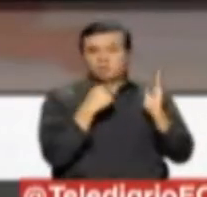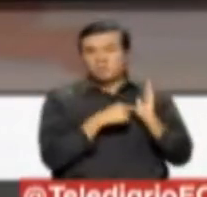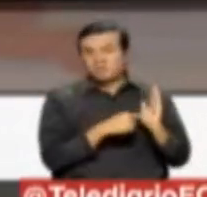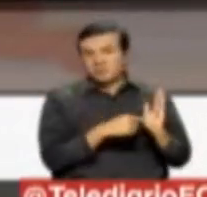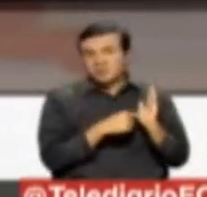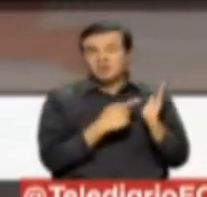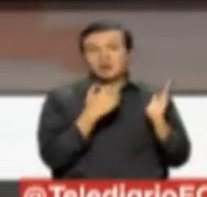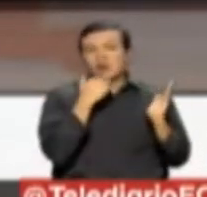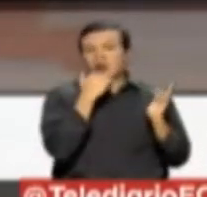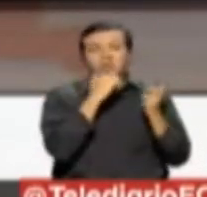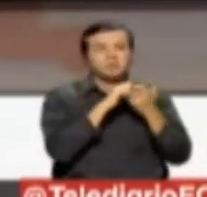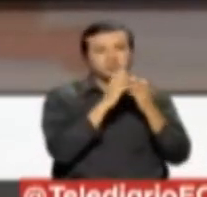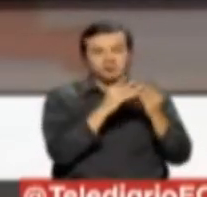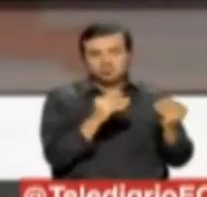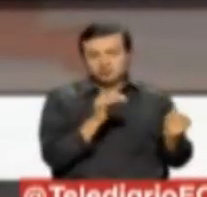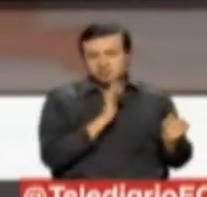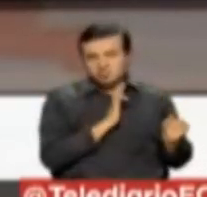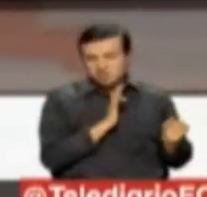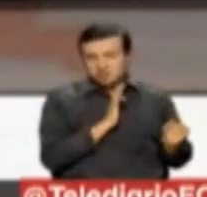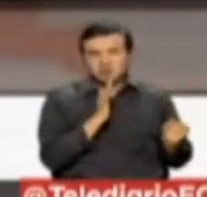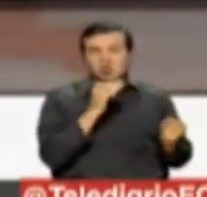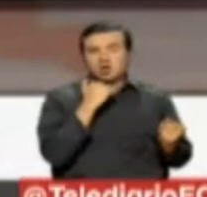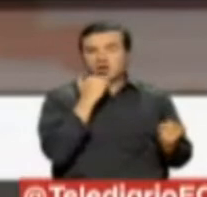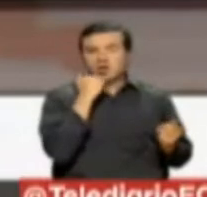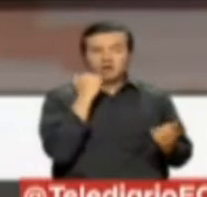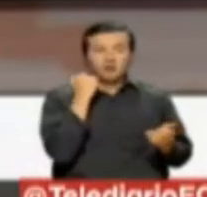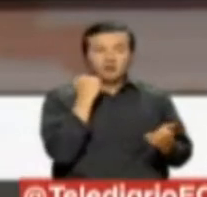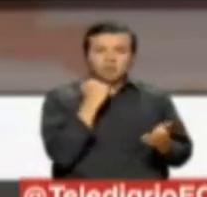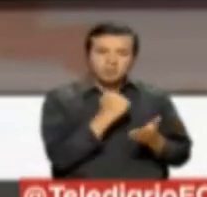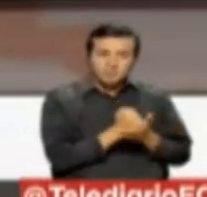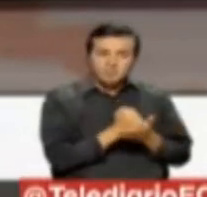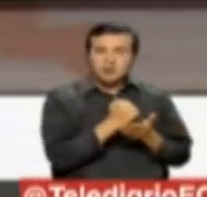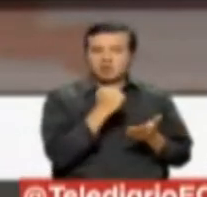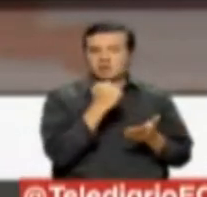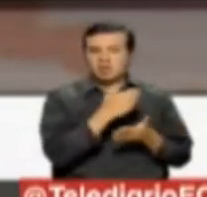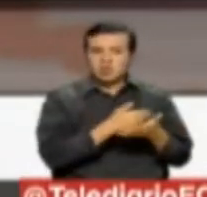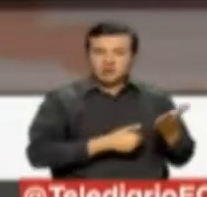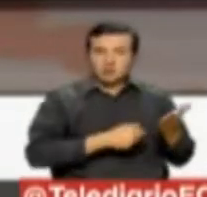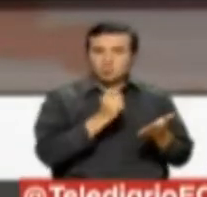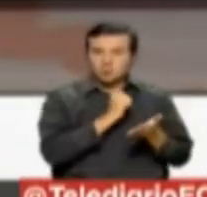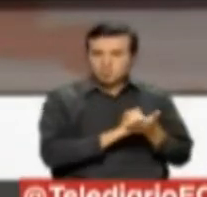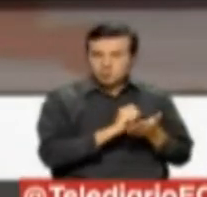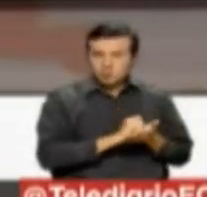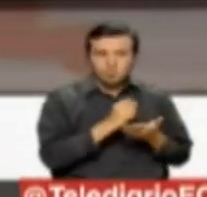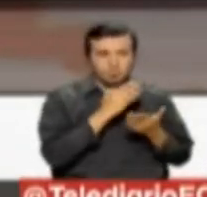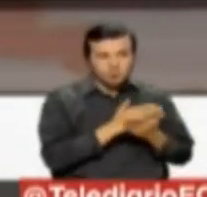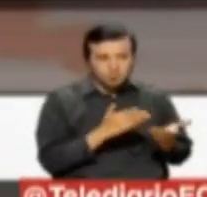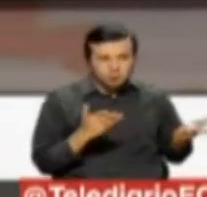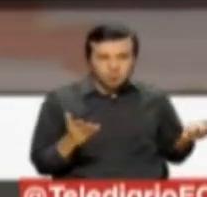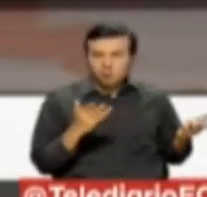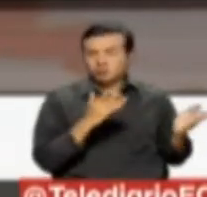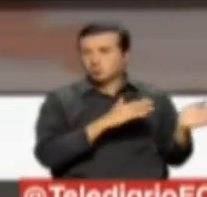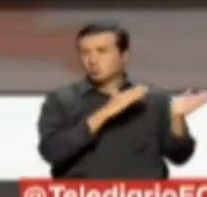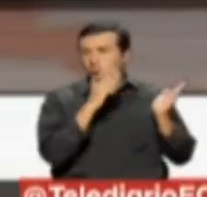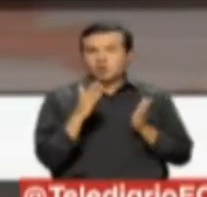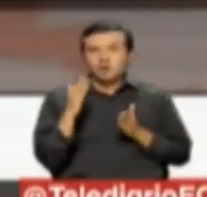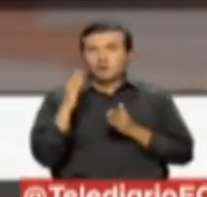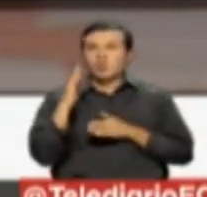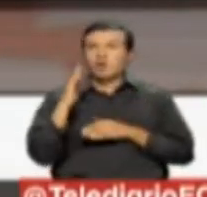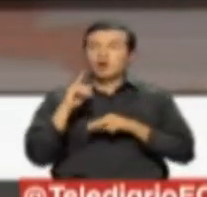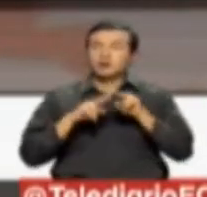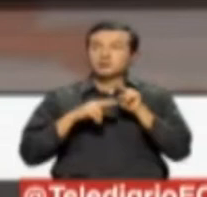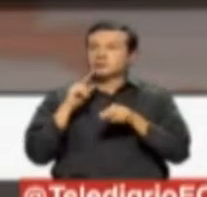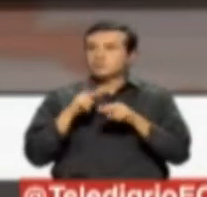una solución técnica a un problema que puede ser una patente o una marca que es un signo que identifica un producto un servicio una obra